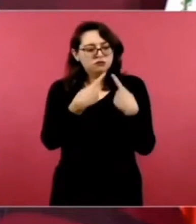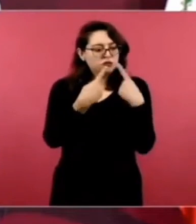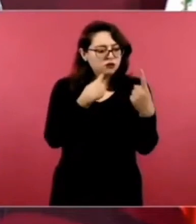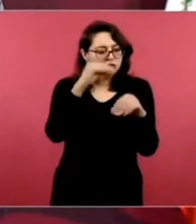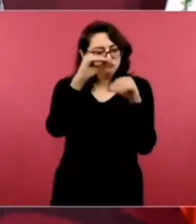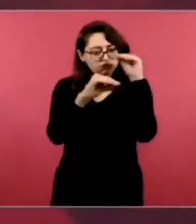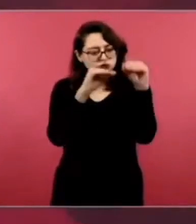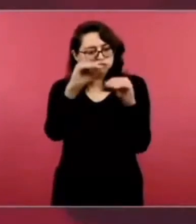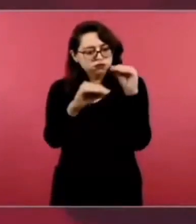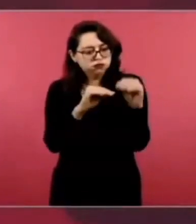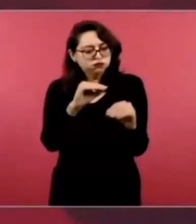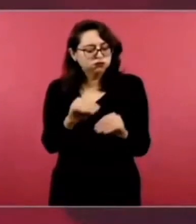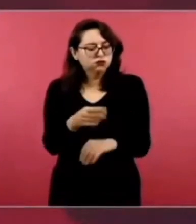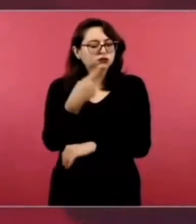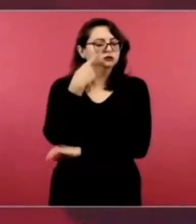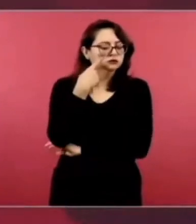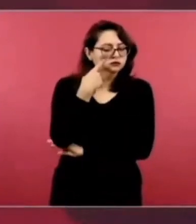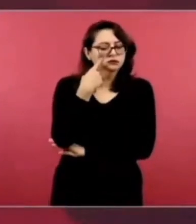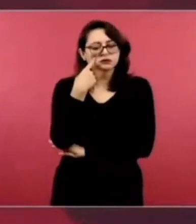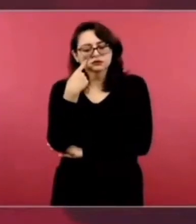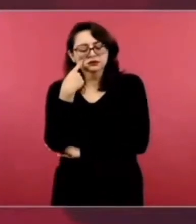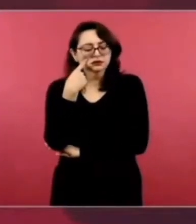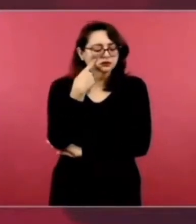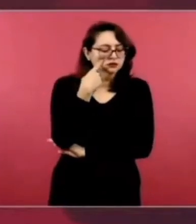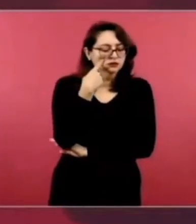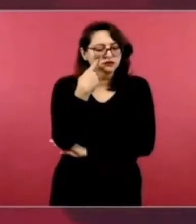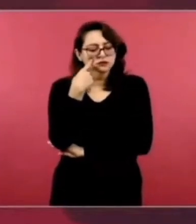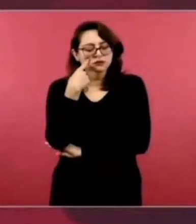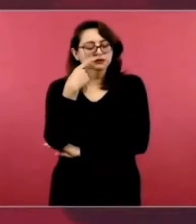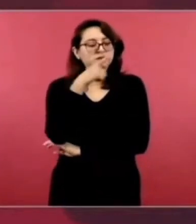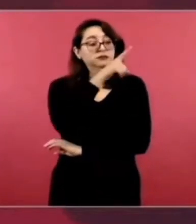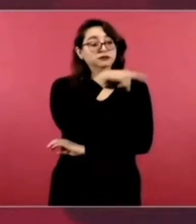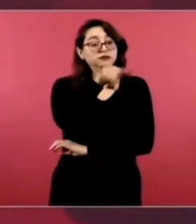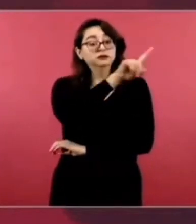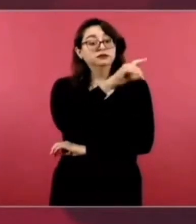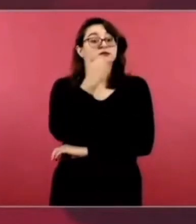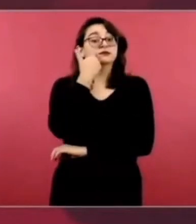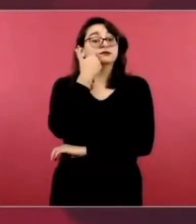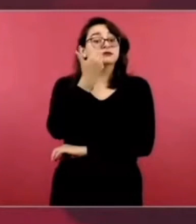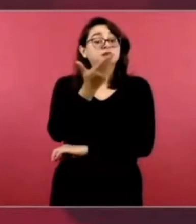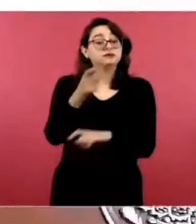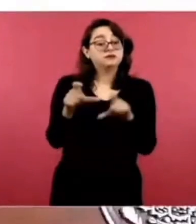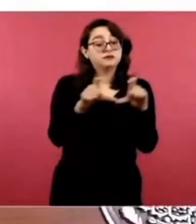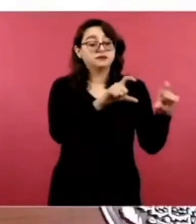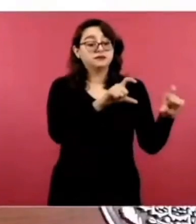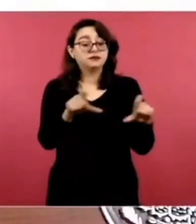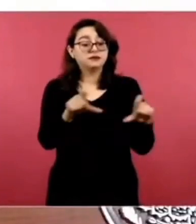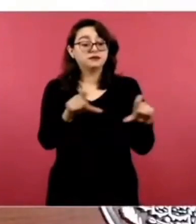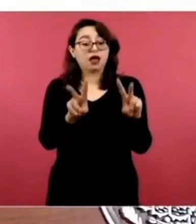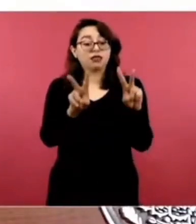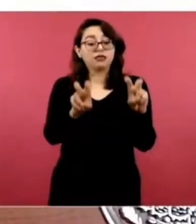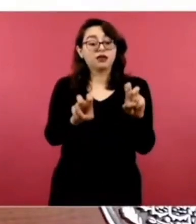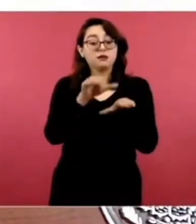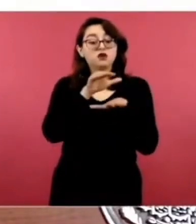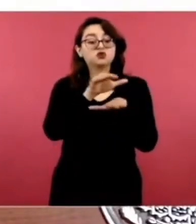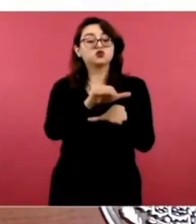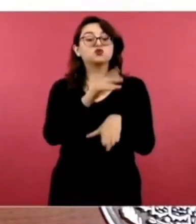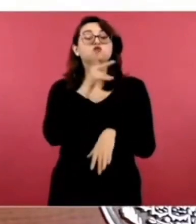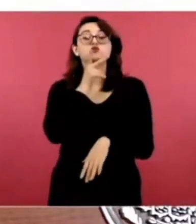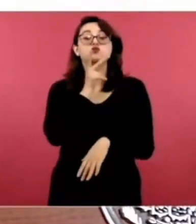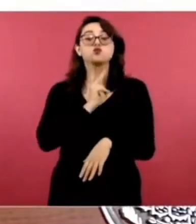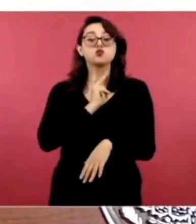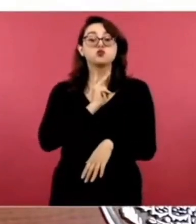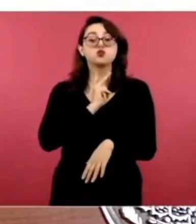que se estableciera un capítulo completo en donde